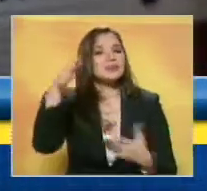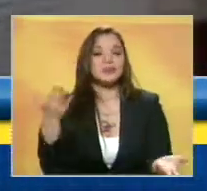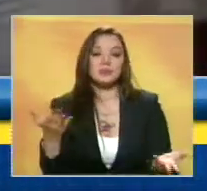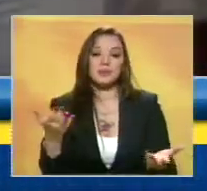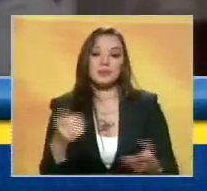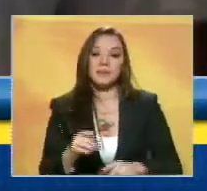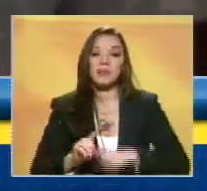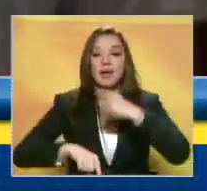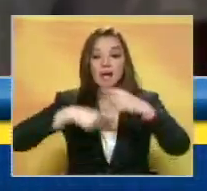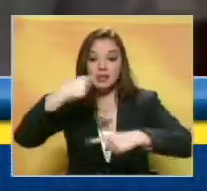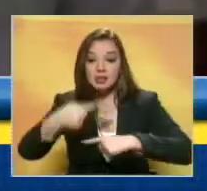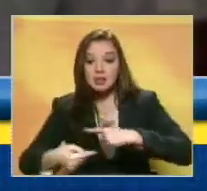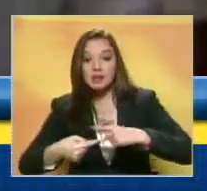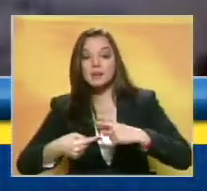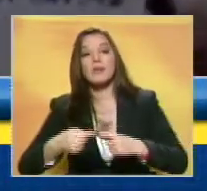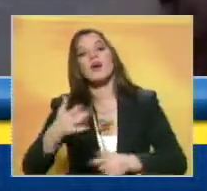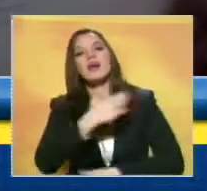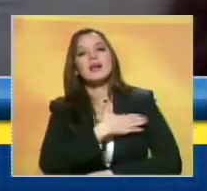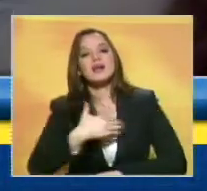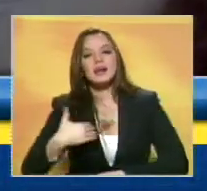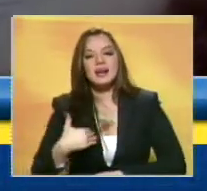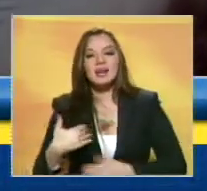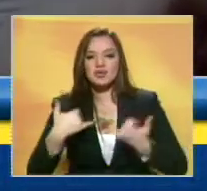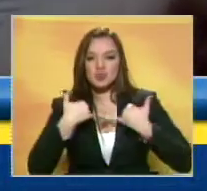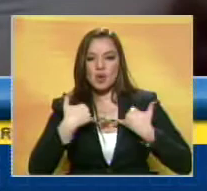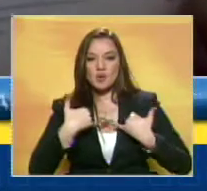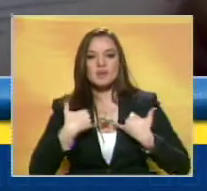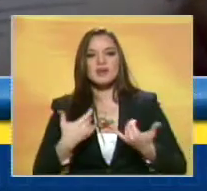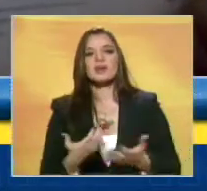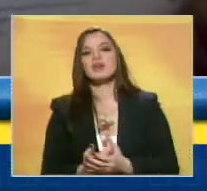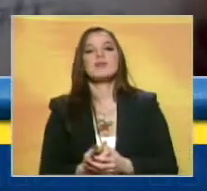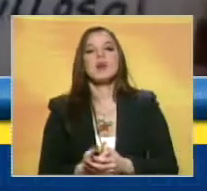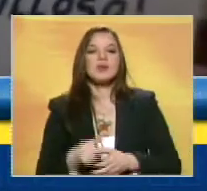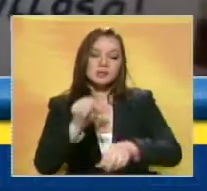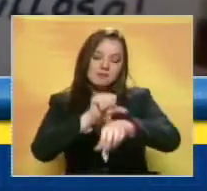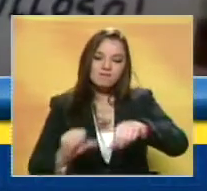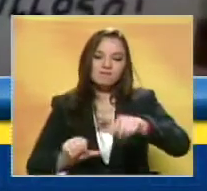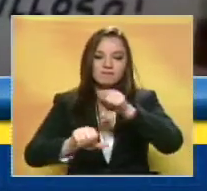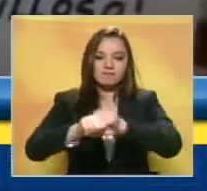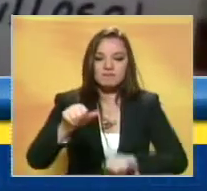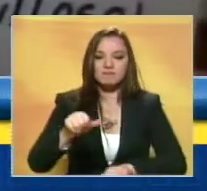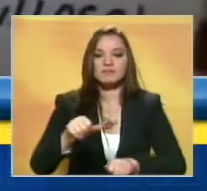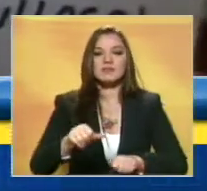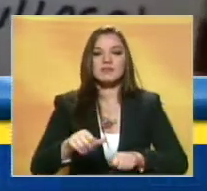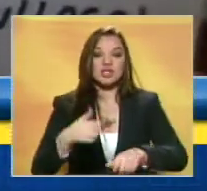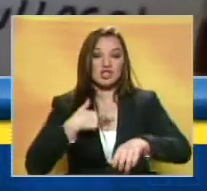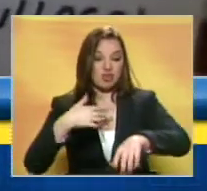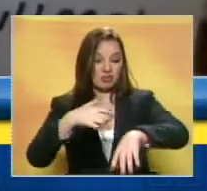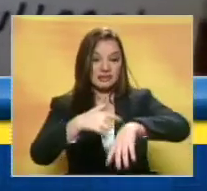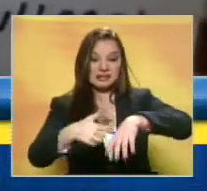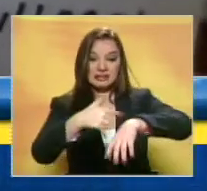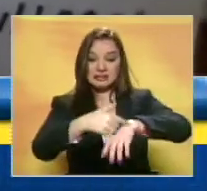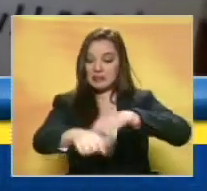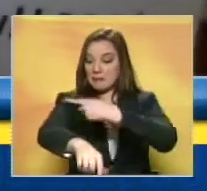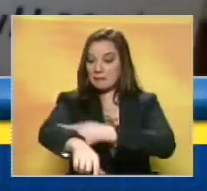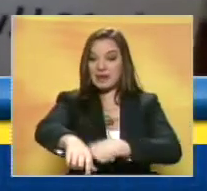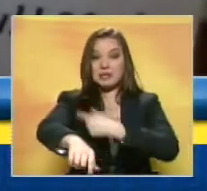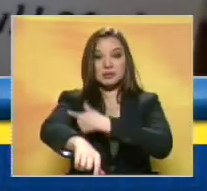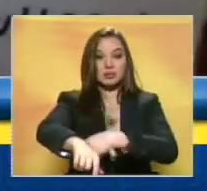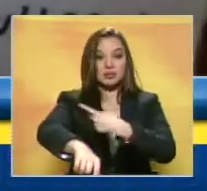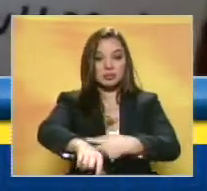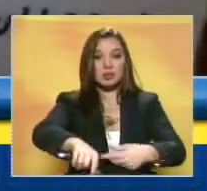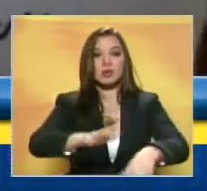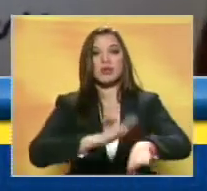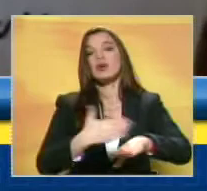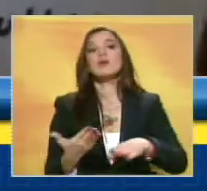nada comencé a tener el deseo de lastimarme y no pude evitar cortarme. Estoy lleno de cicatrices en ambos brazos. cosas